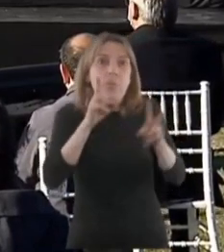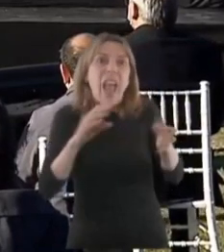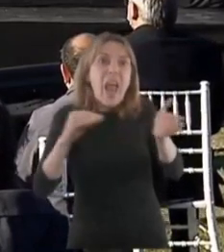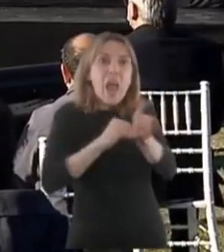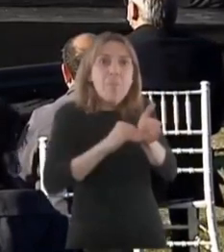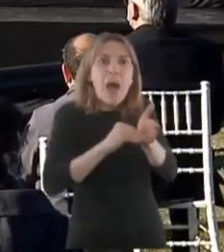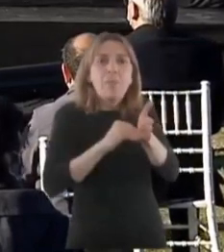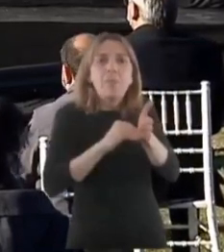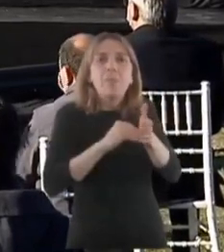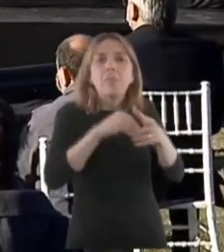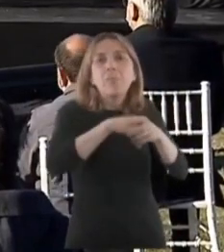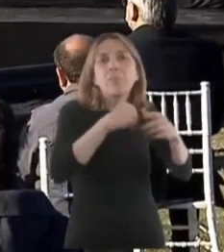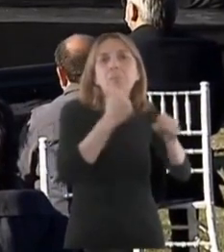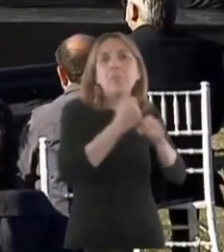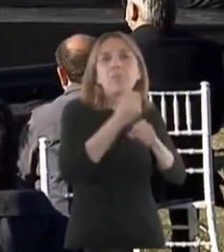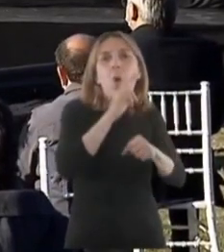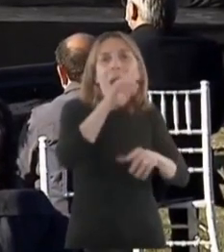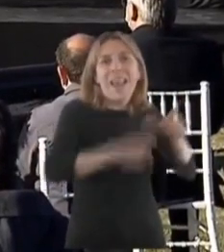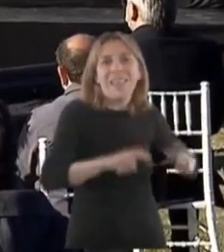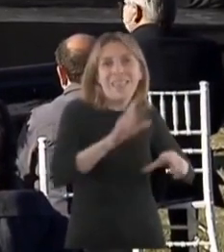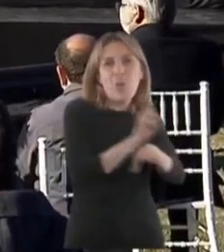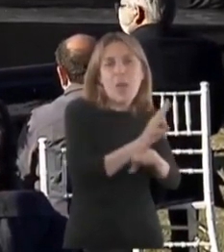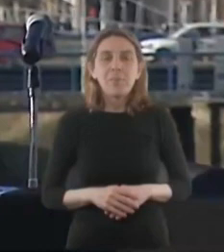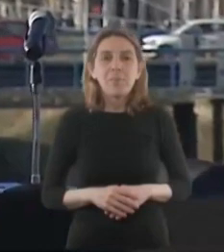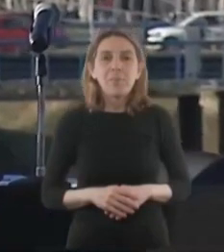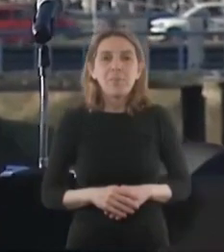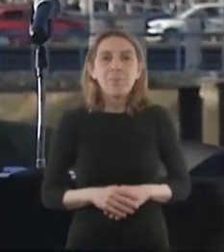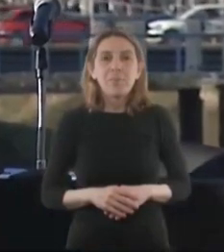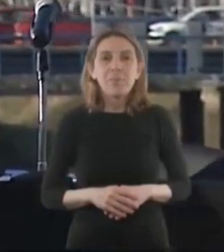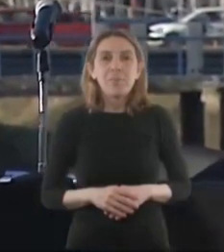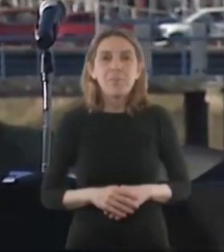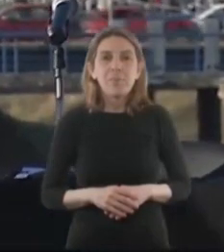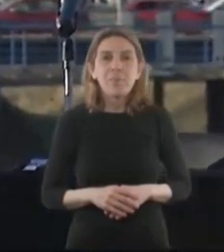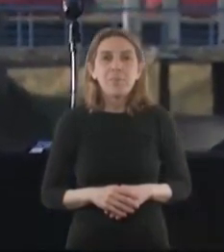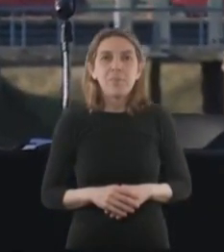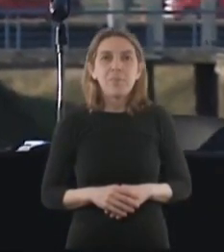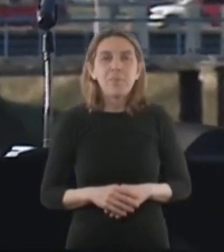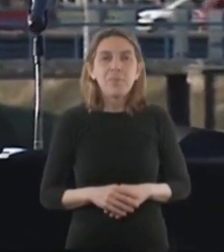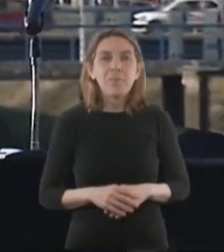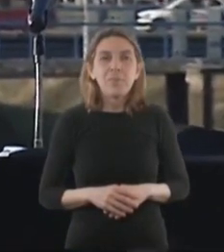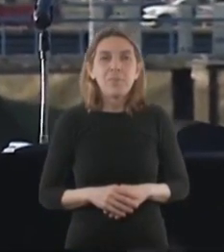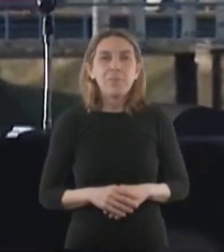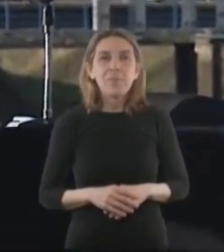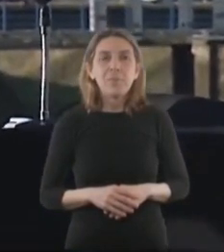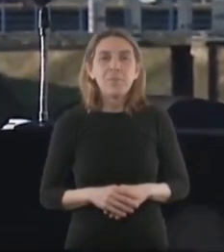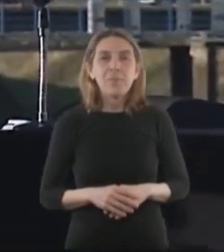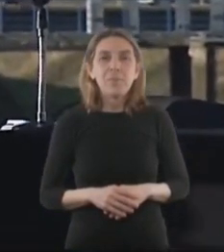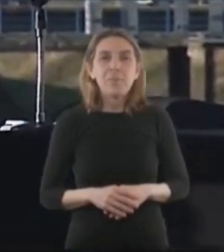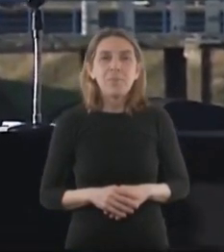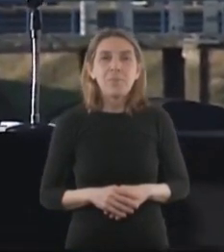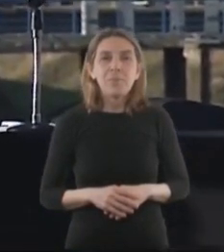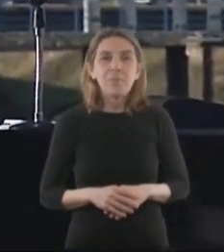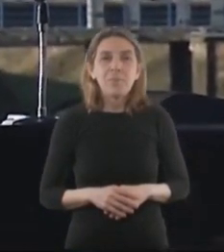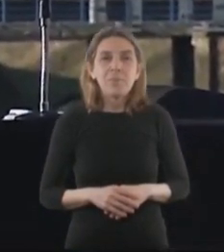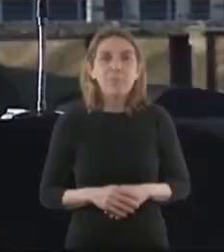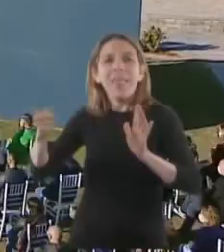entrega en primer lugar presión sobre el presidente argentino alberto fernández la publicación de una fotografía tomada